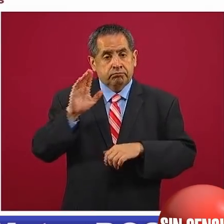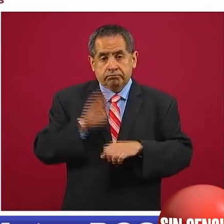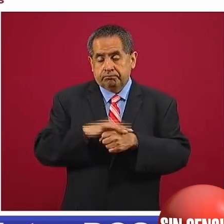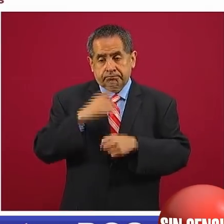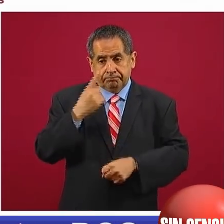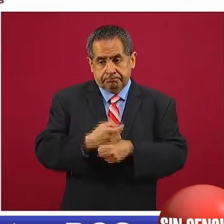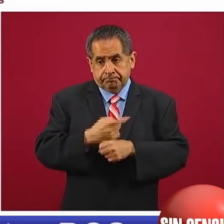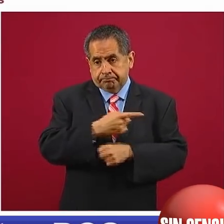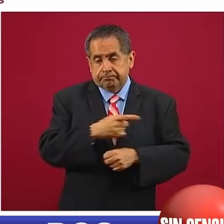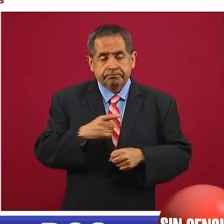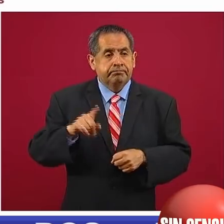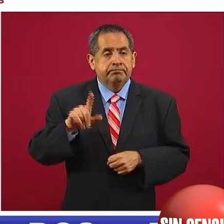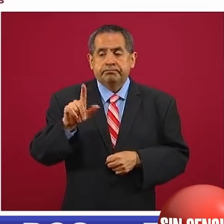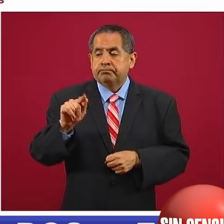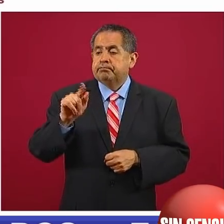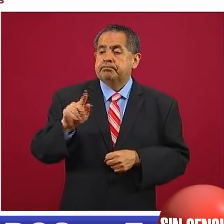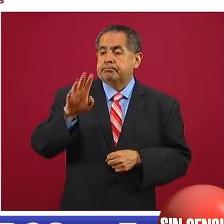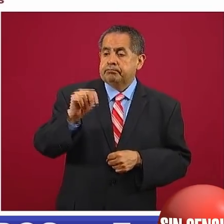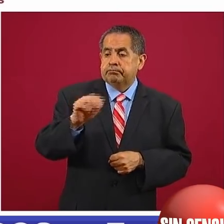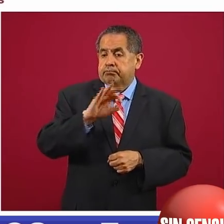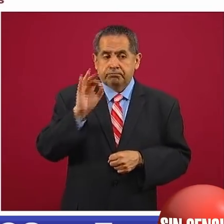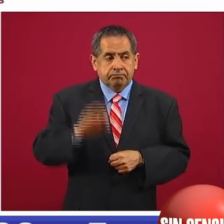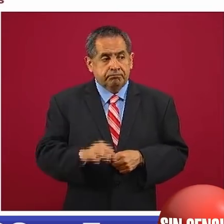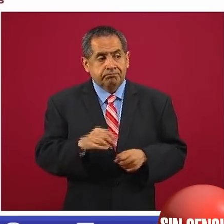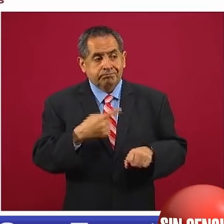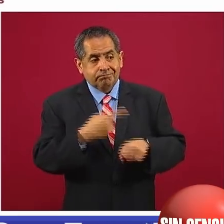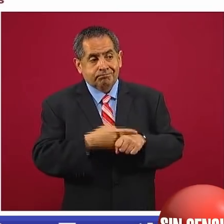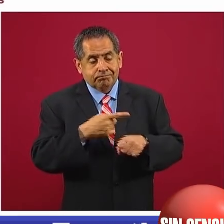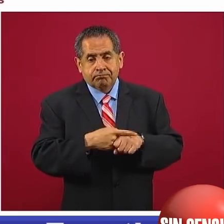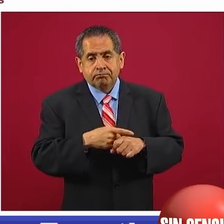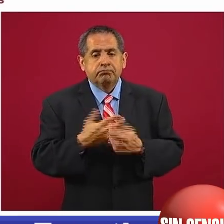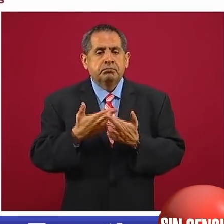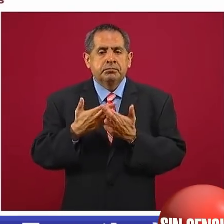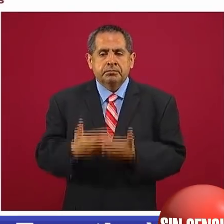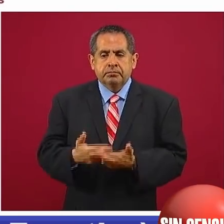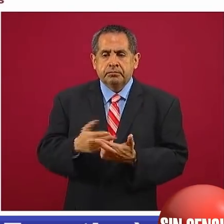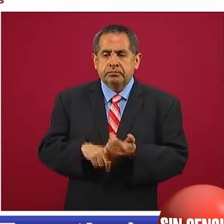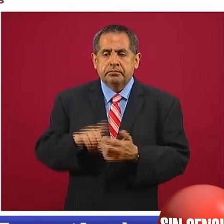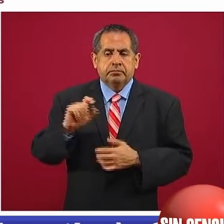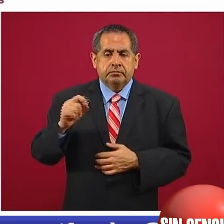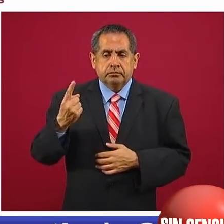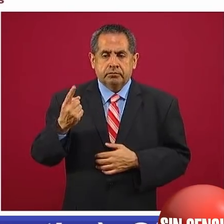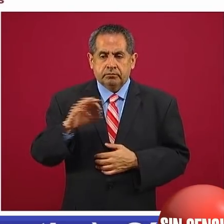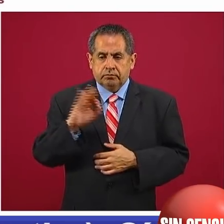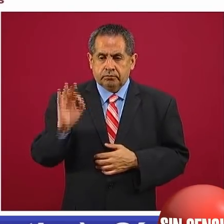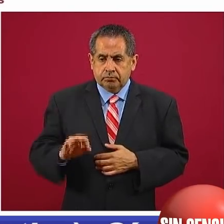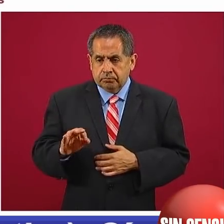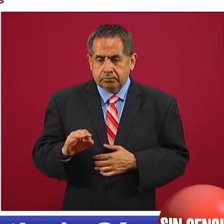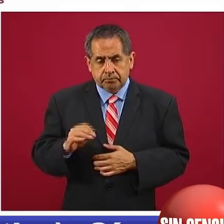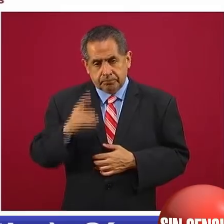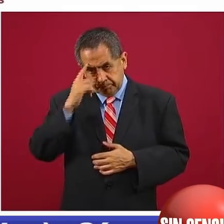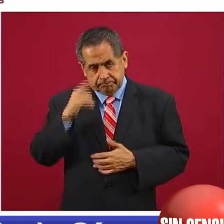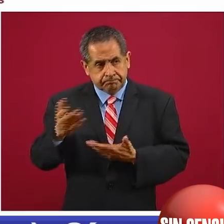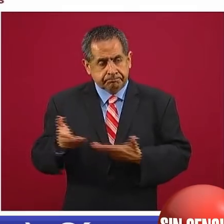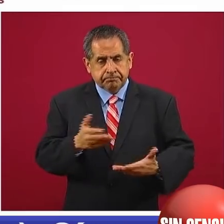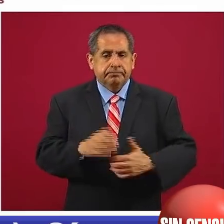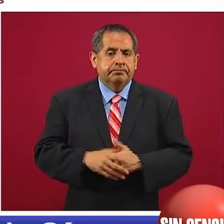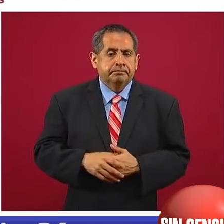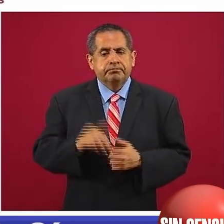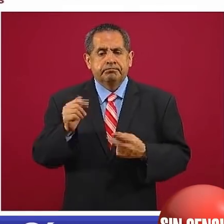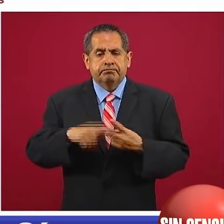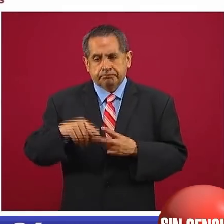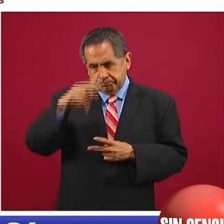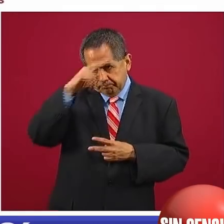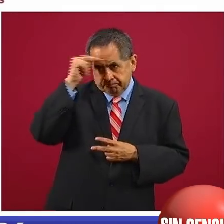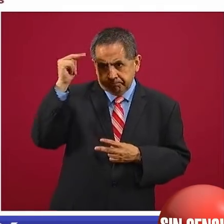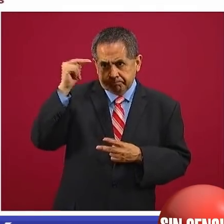ocupación de 79% y tiene una reserva en este momento de 21%. Otros estados,